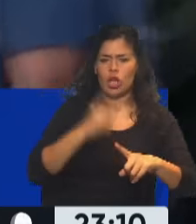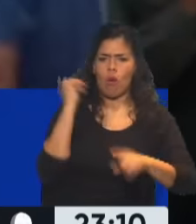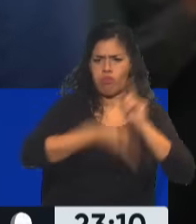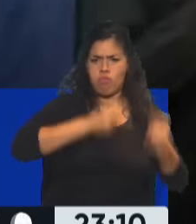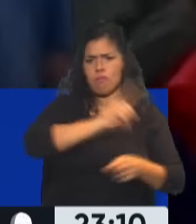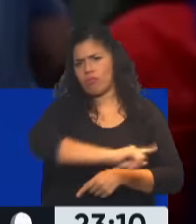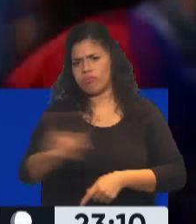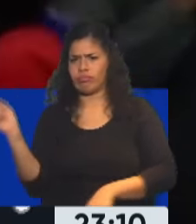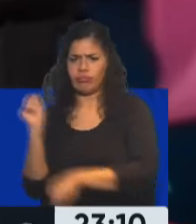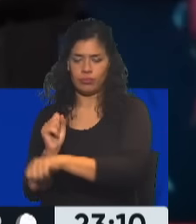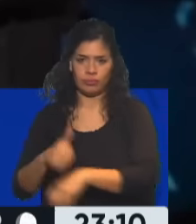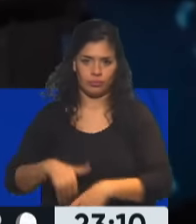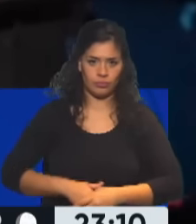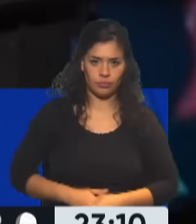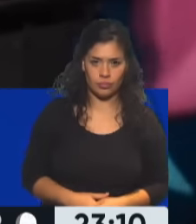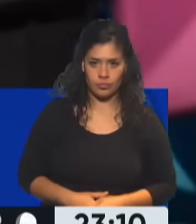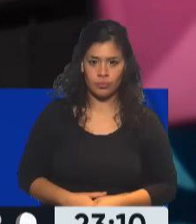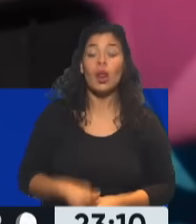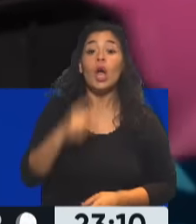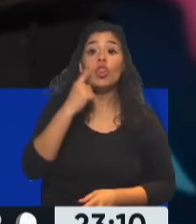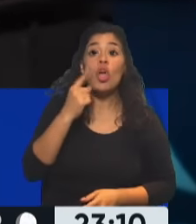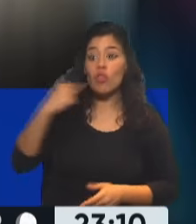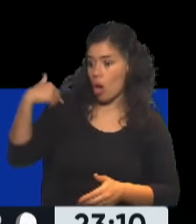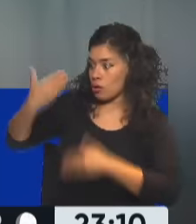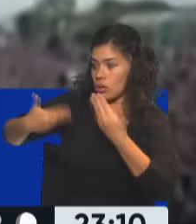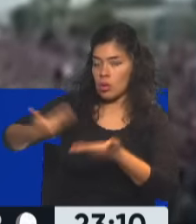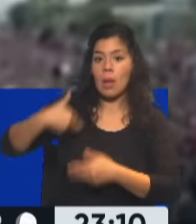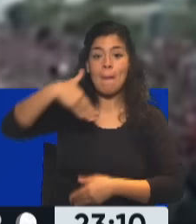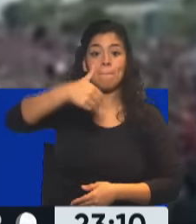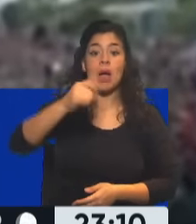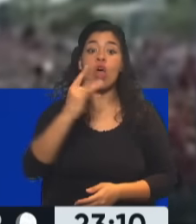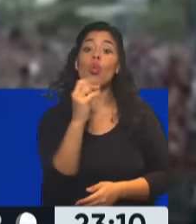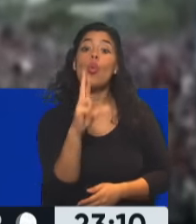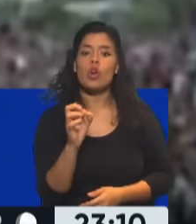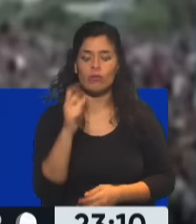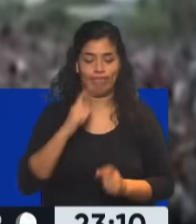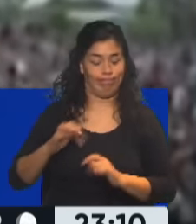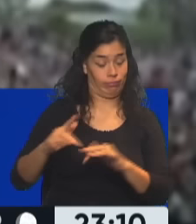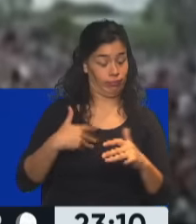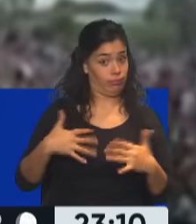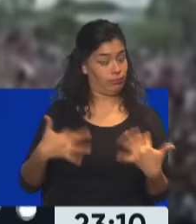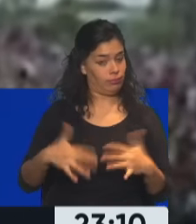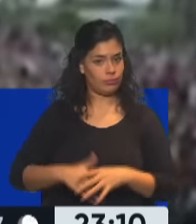alta tensión abonado en los últimos días por las declaraciones de Maduro. Yo dije